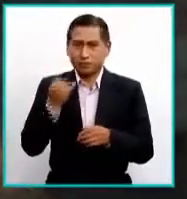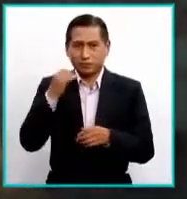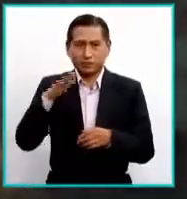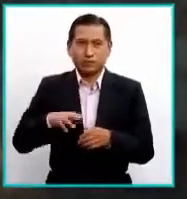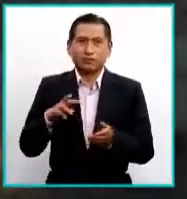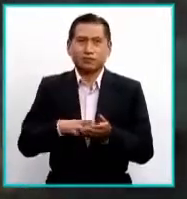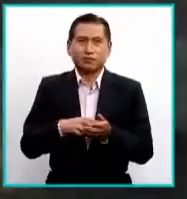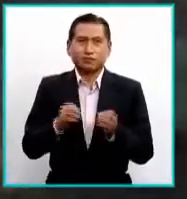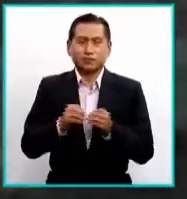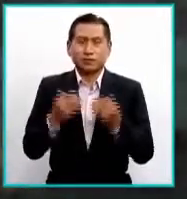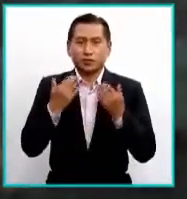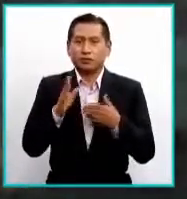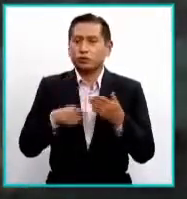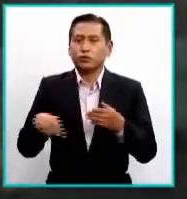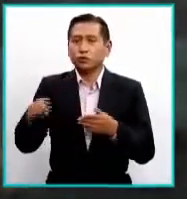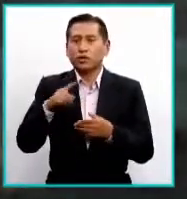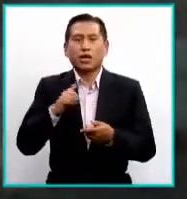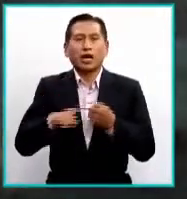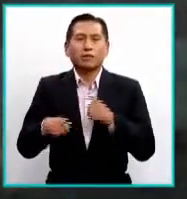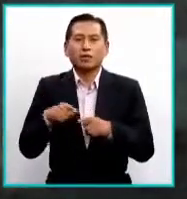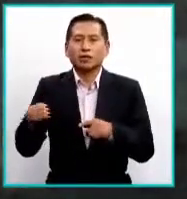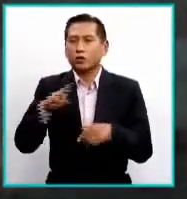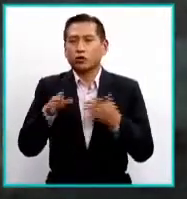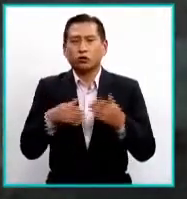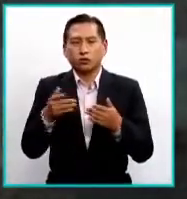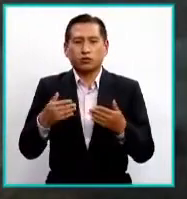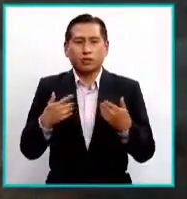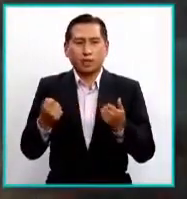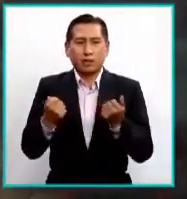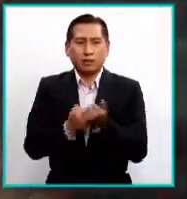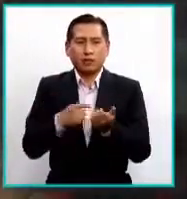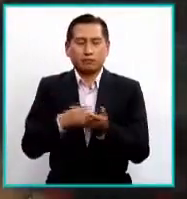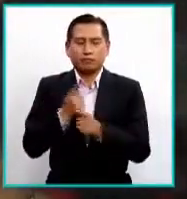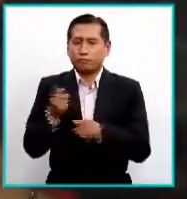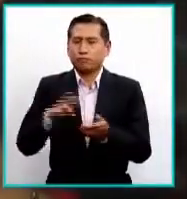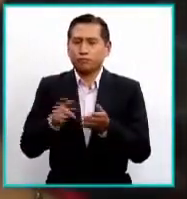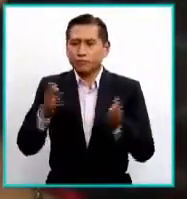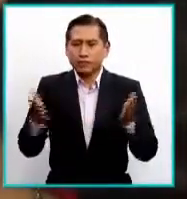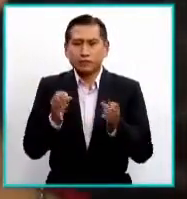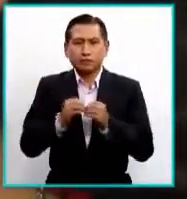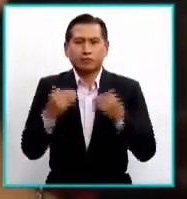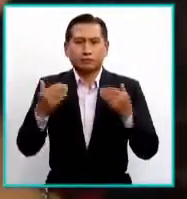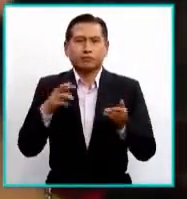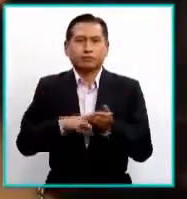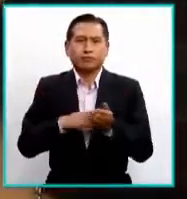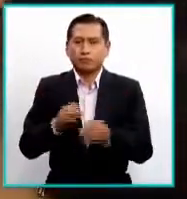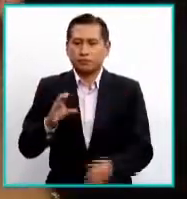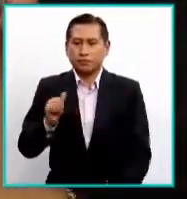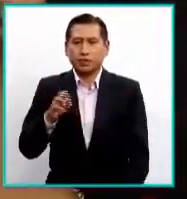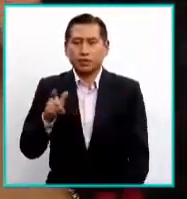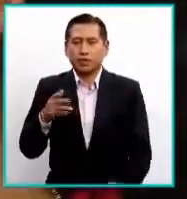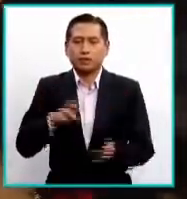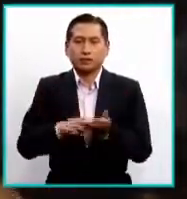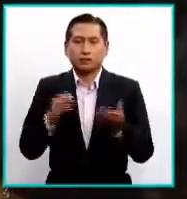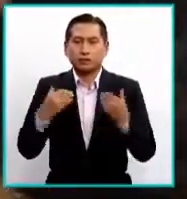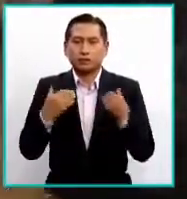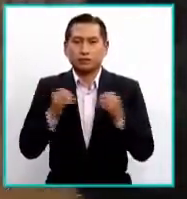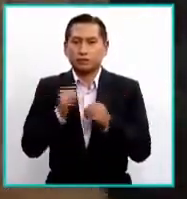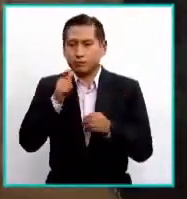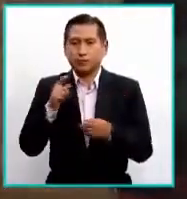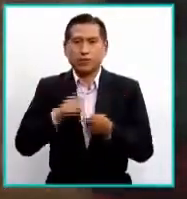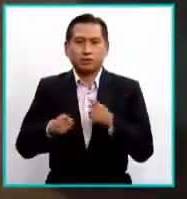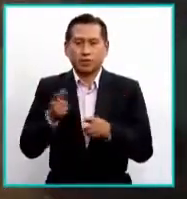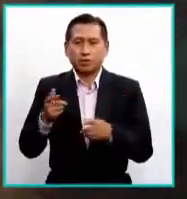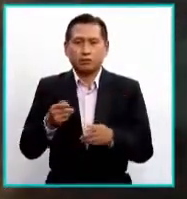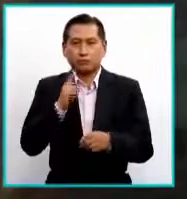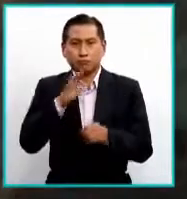pequeña, también queremos agradecer a todas aquellas amigas, amigos que han apoyado y que siguen impulsando la carrera de Carla, y es el caso de tu amiga Dani,